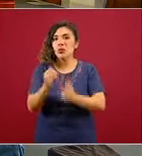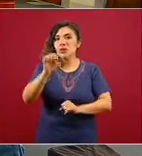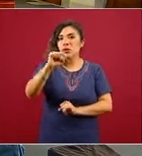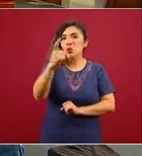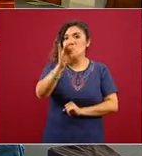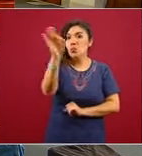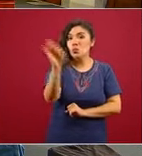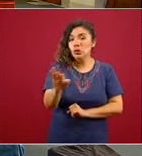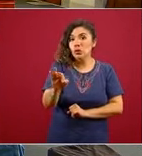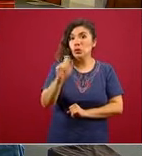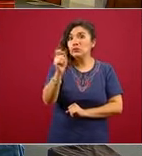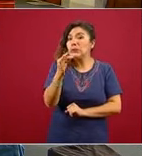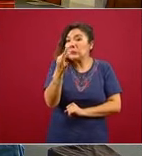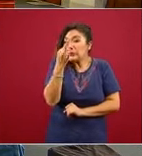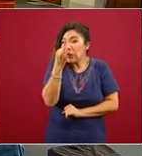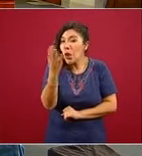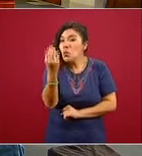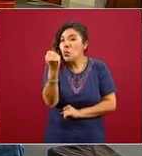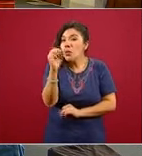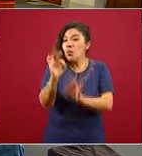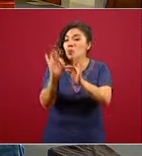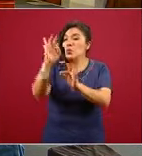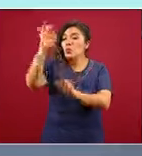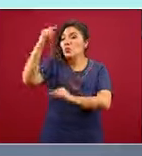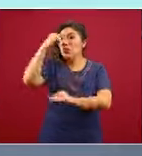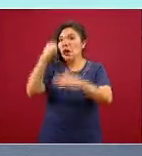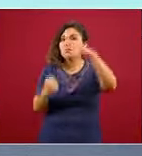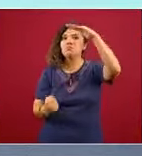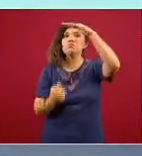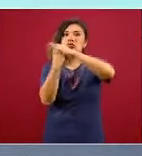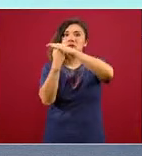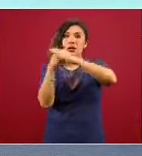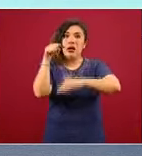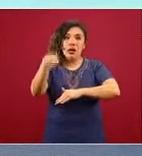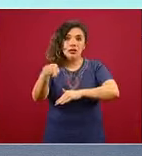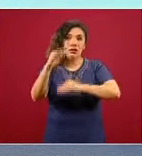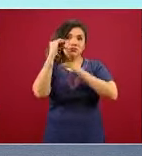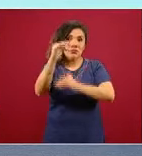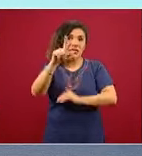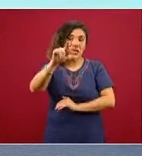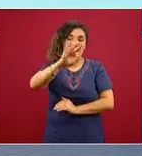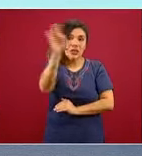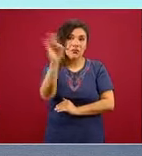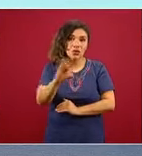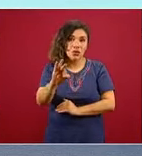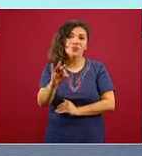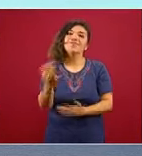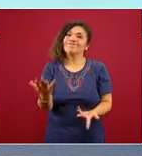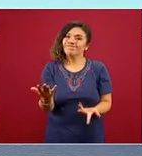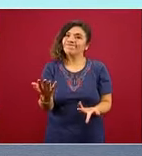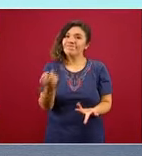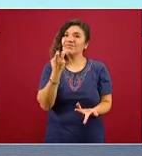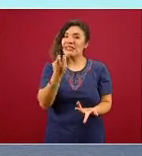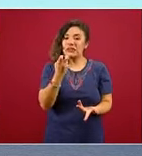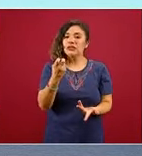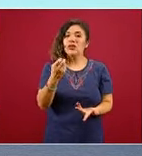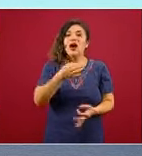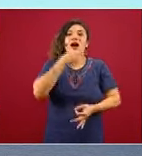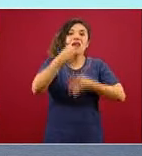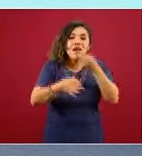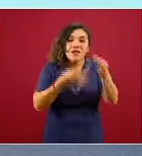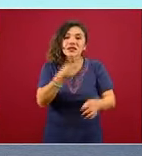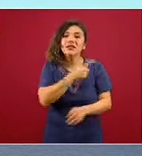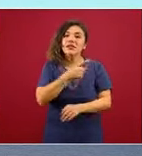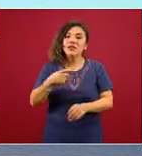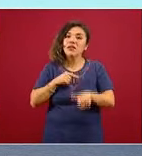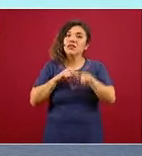61% está solo a 9 puntos de llegar a este límite de seguridad que decíamos que era el 70%, por lo tanto esto también es un indicador que se